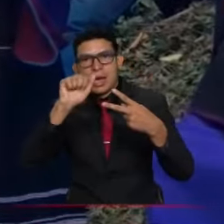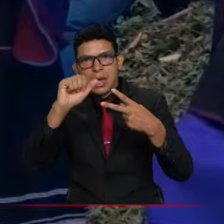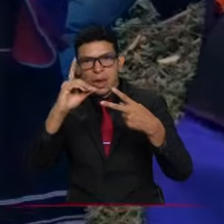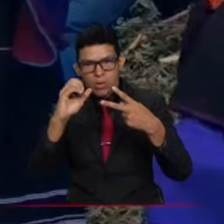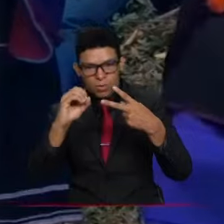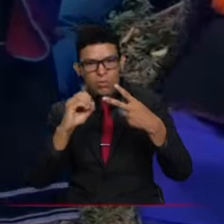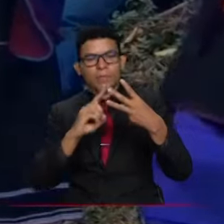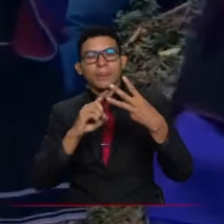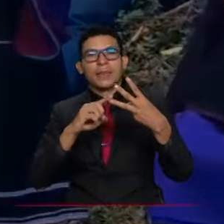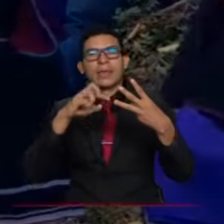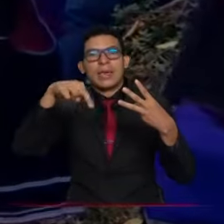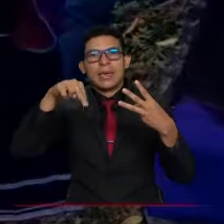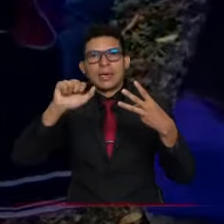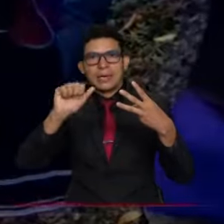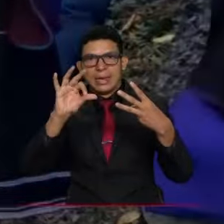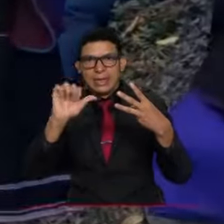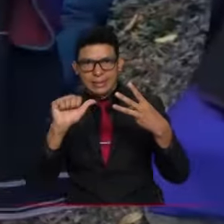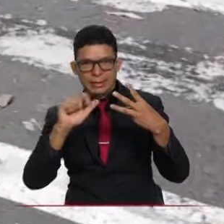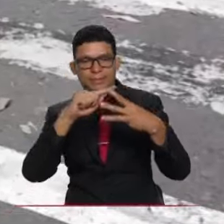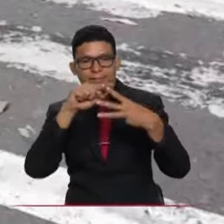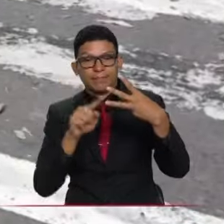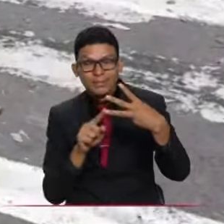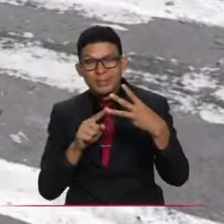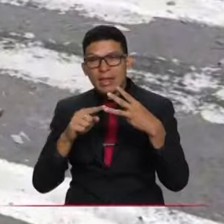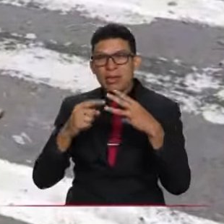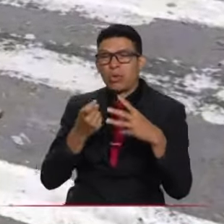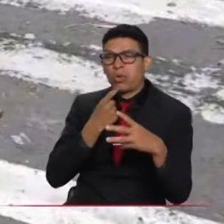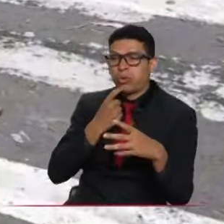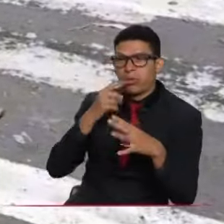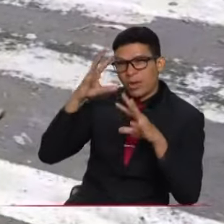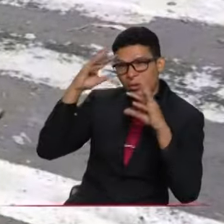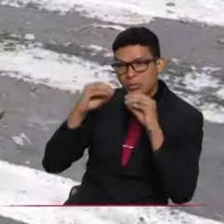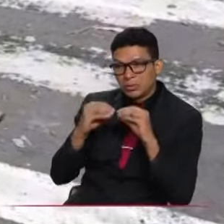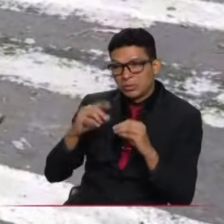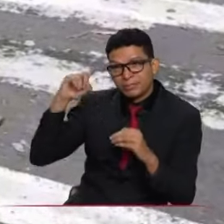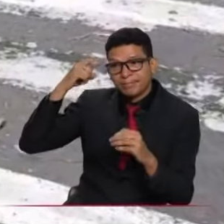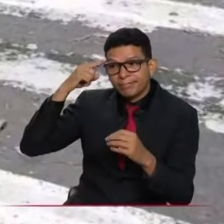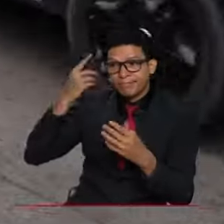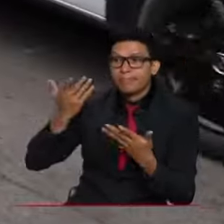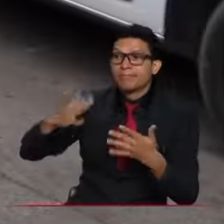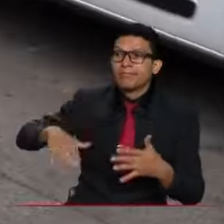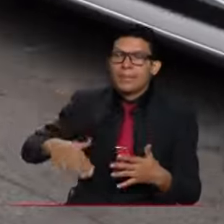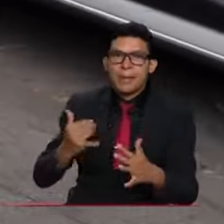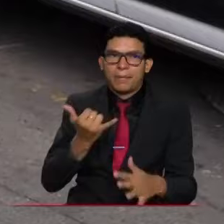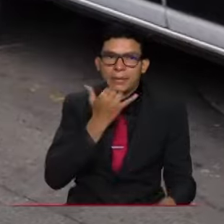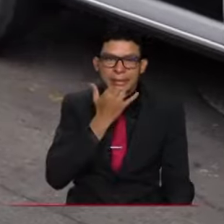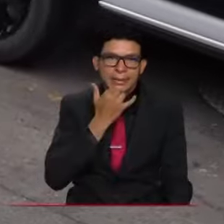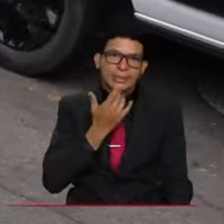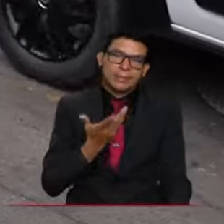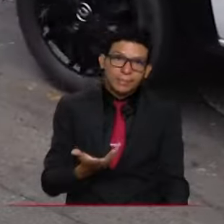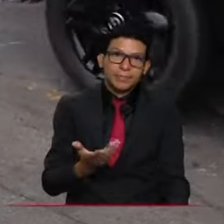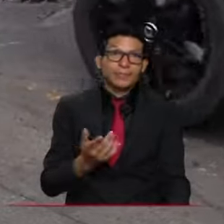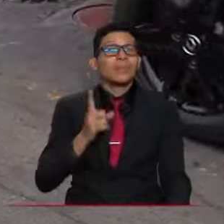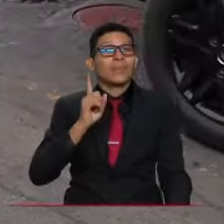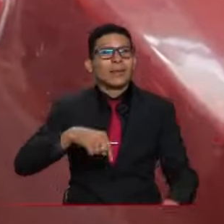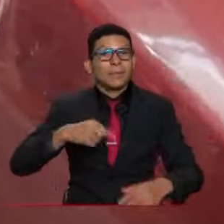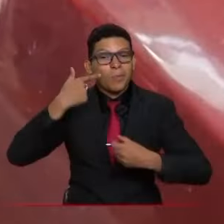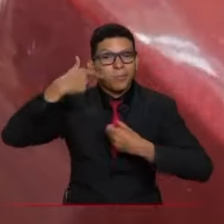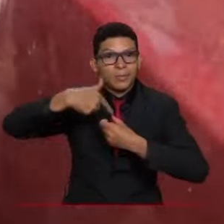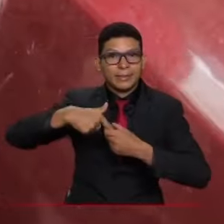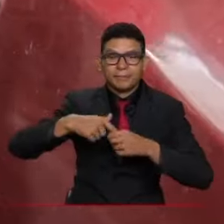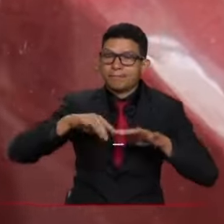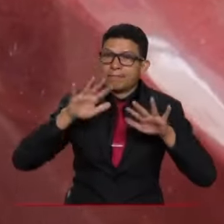las medidas de hecho. Sin embargo, las afectaciones estuvieron a la orden del día. Estaciones de servicio colapsadas